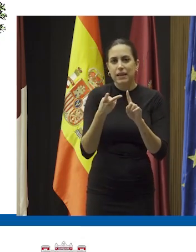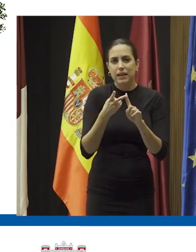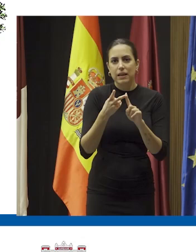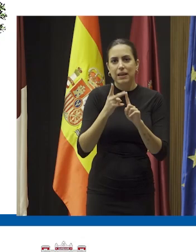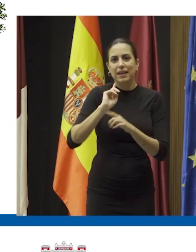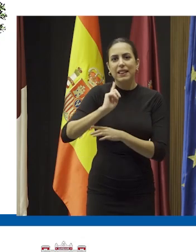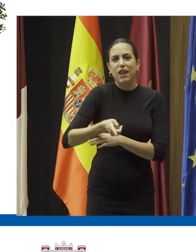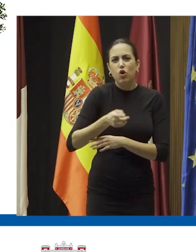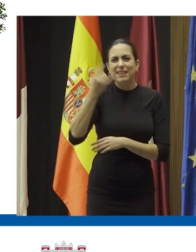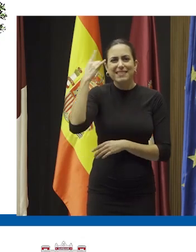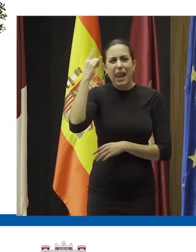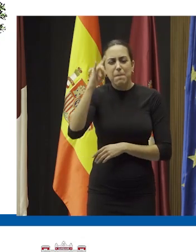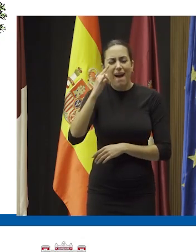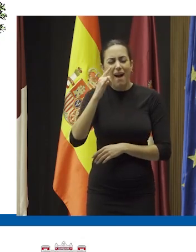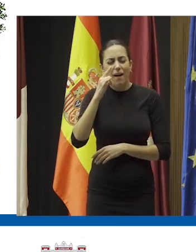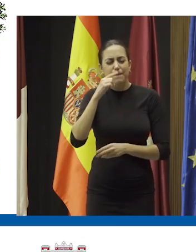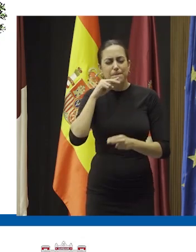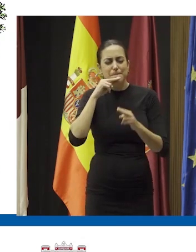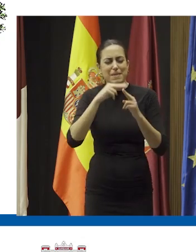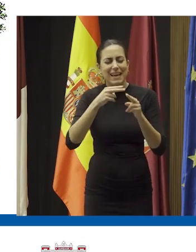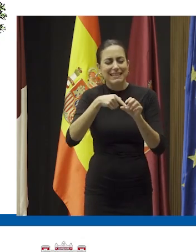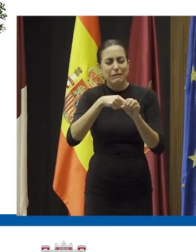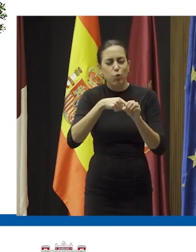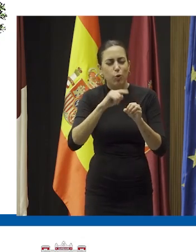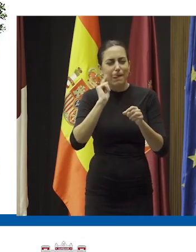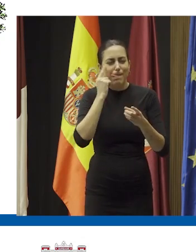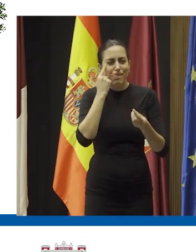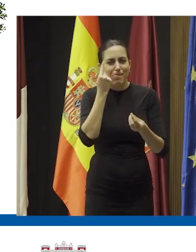esto de Salamanca, no me encuentro el vocablo porque estoy nerviosa,